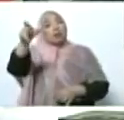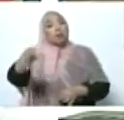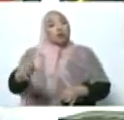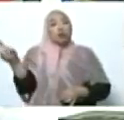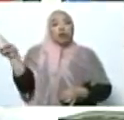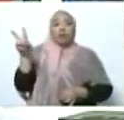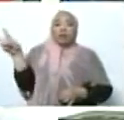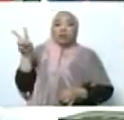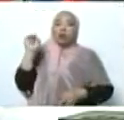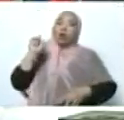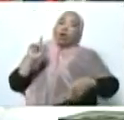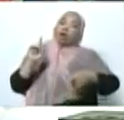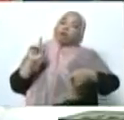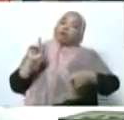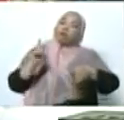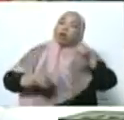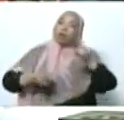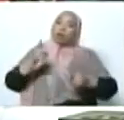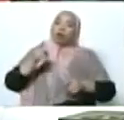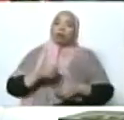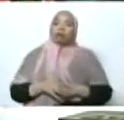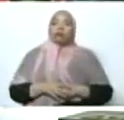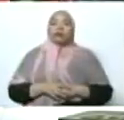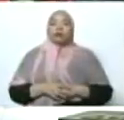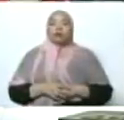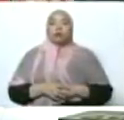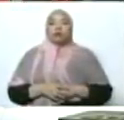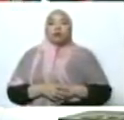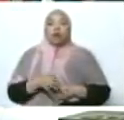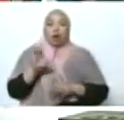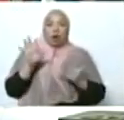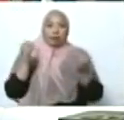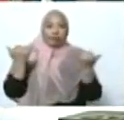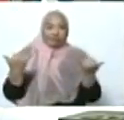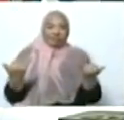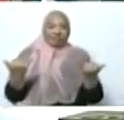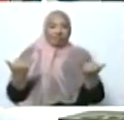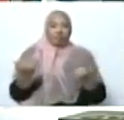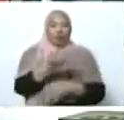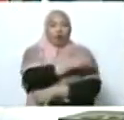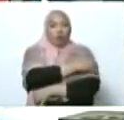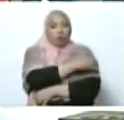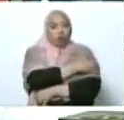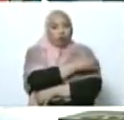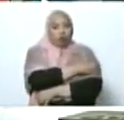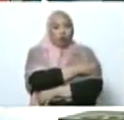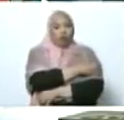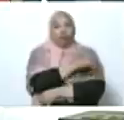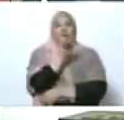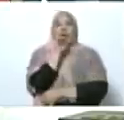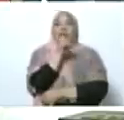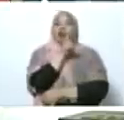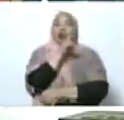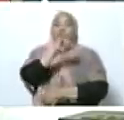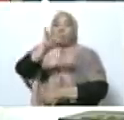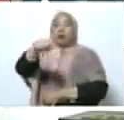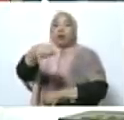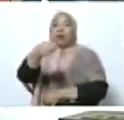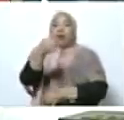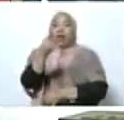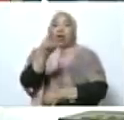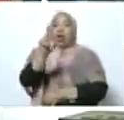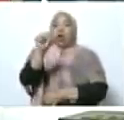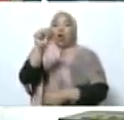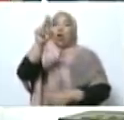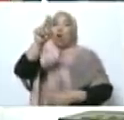Lisandro. Bueno, señor Guanipa tiene todo el derecho y además la